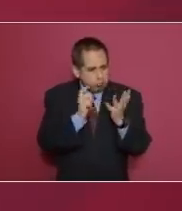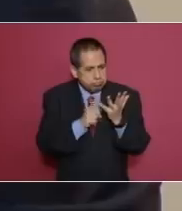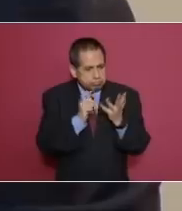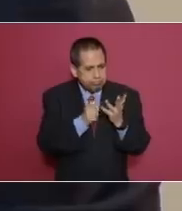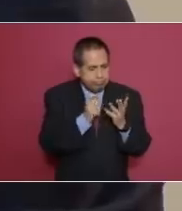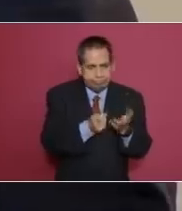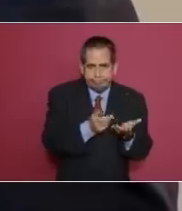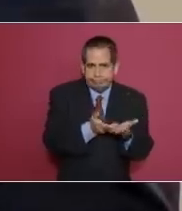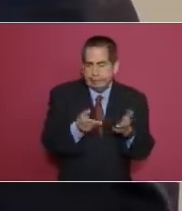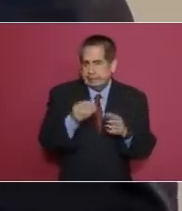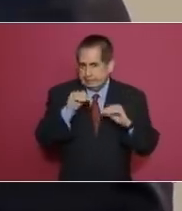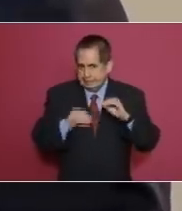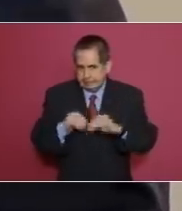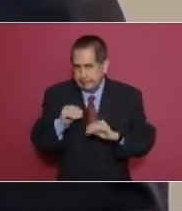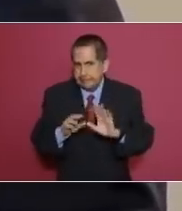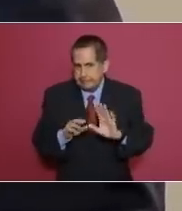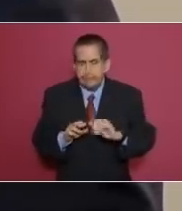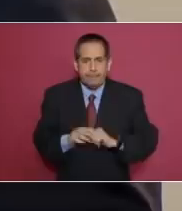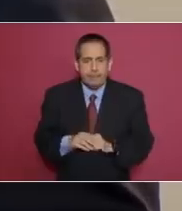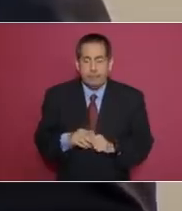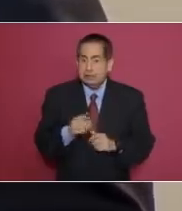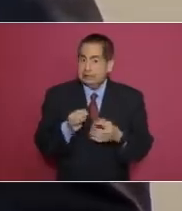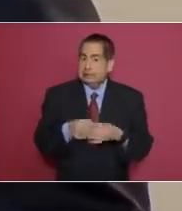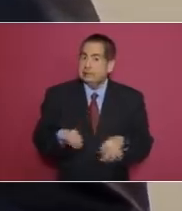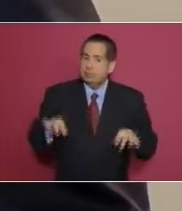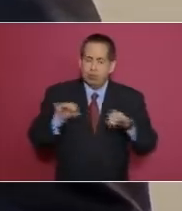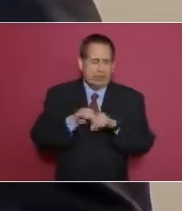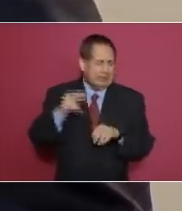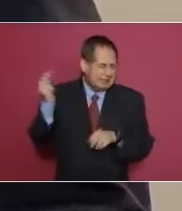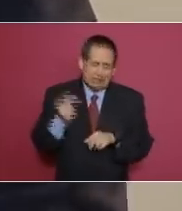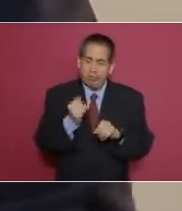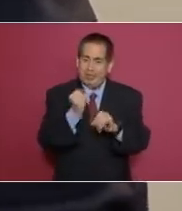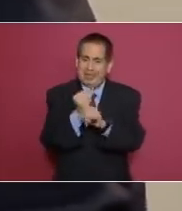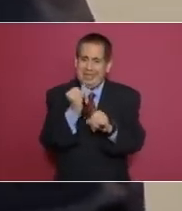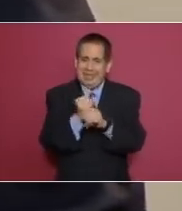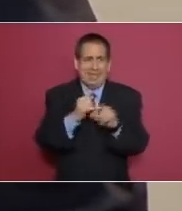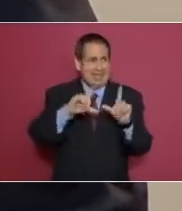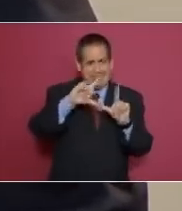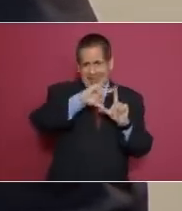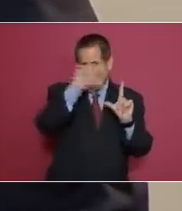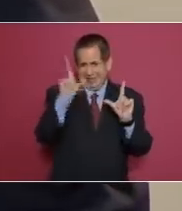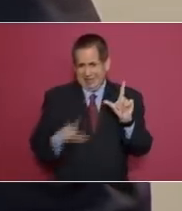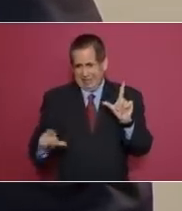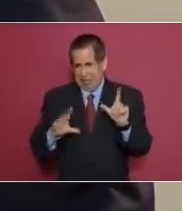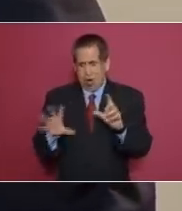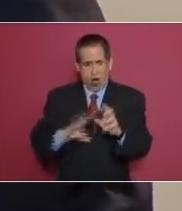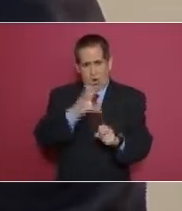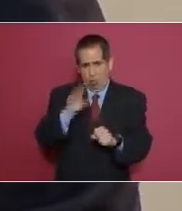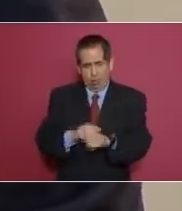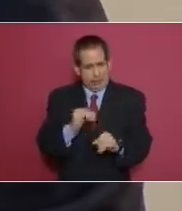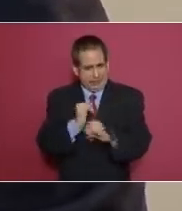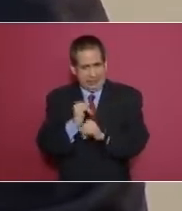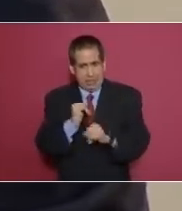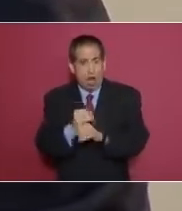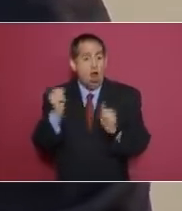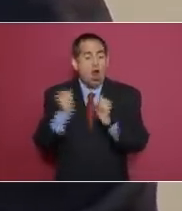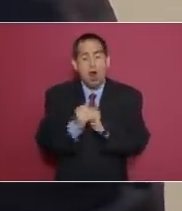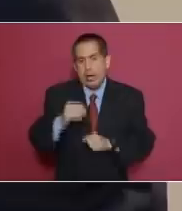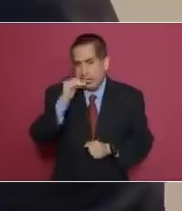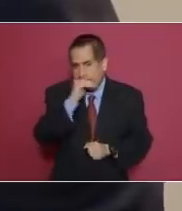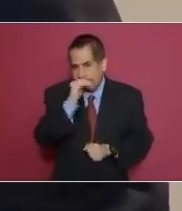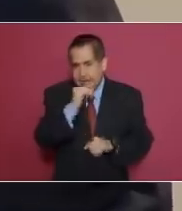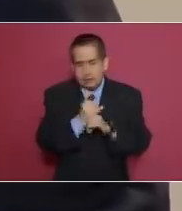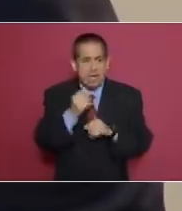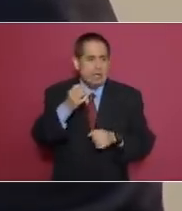y es tan importante el que tengamos Internet en todo el país y que sea Internet gratuito